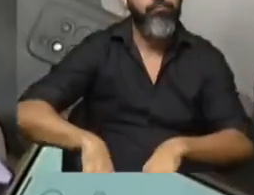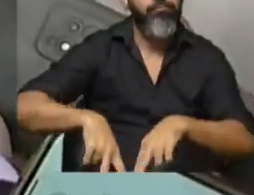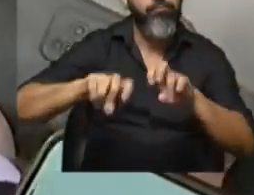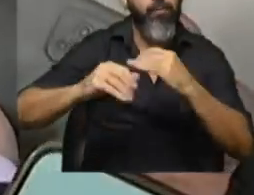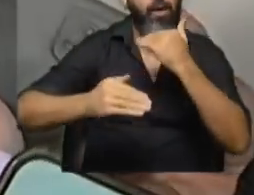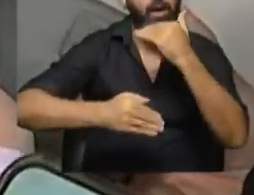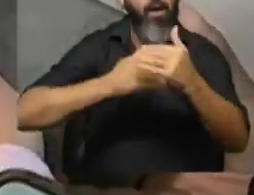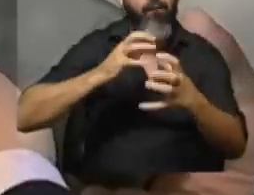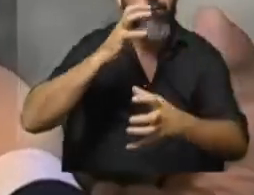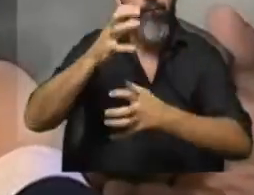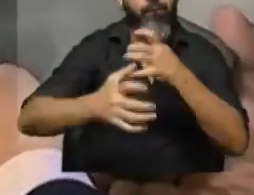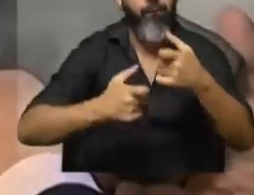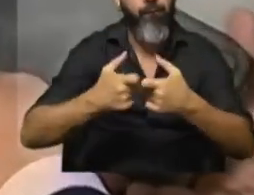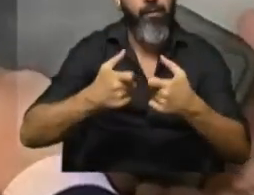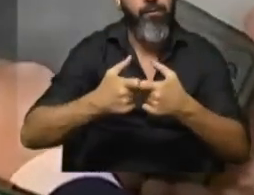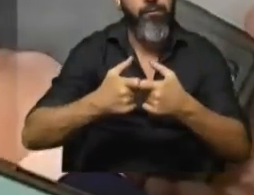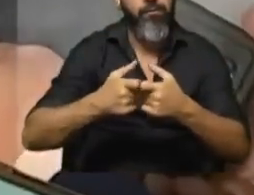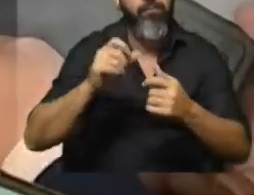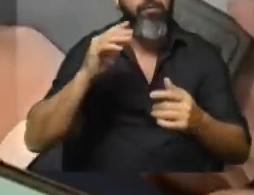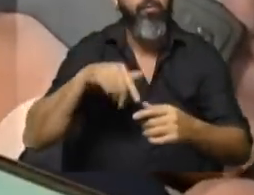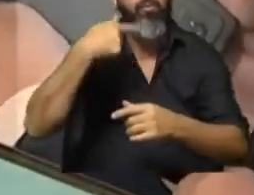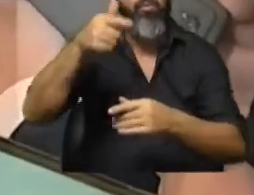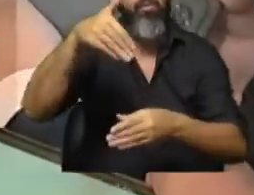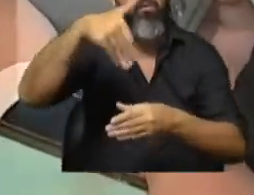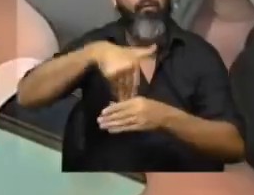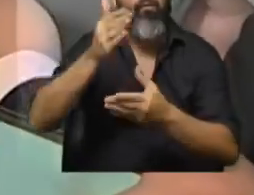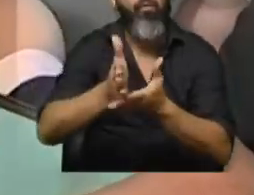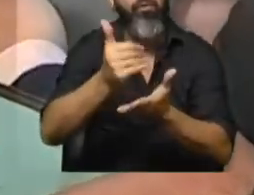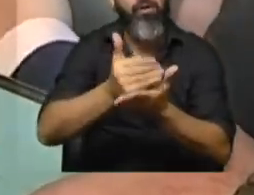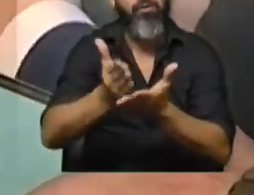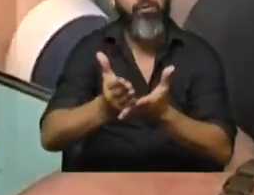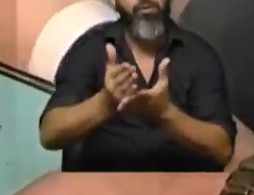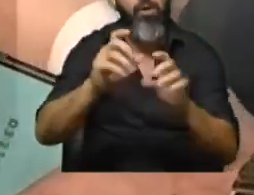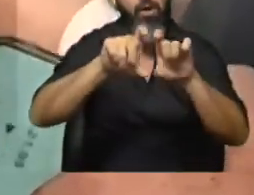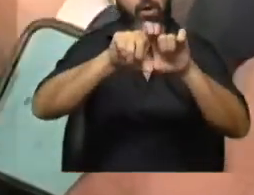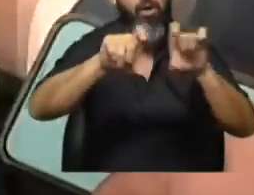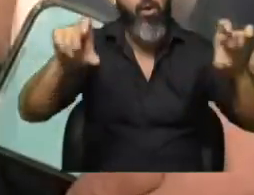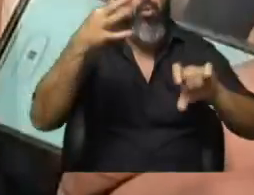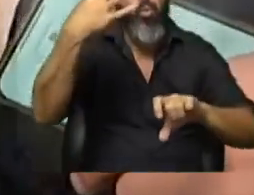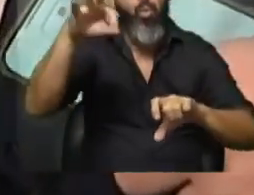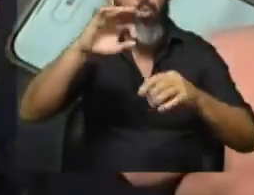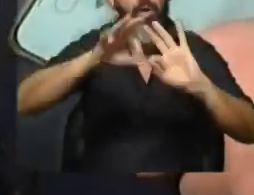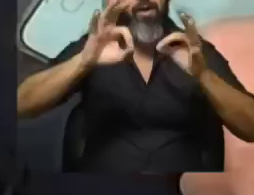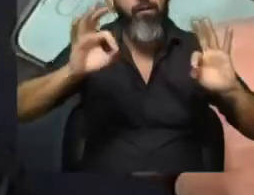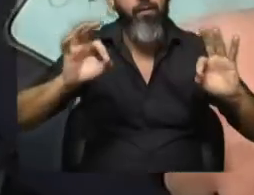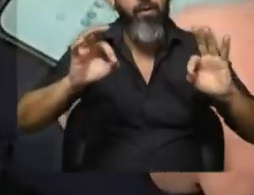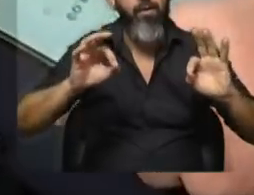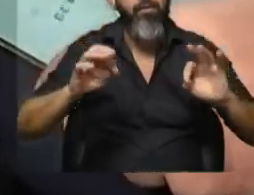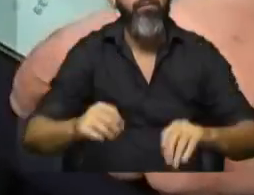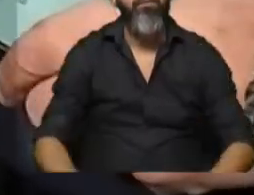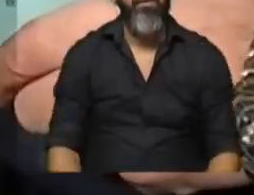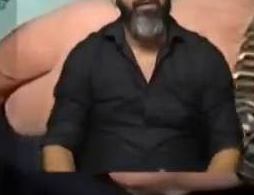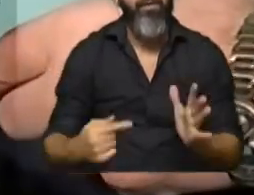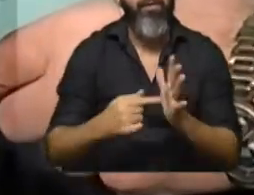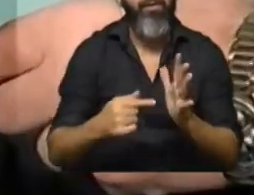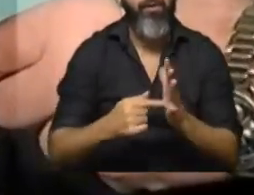el avance de la coalición y trabajar hacia las próximas elecciones departamentales con un lema único el partido el